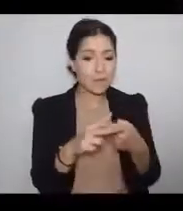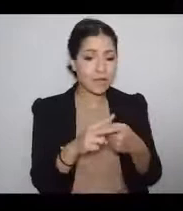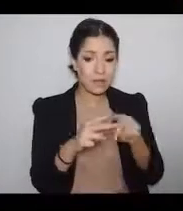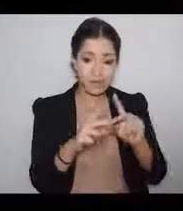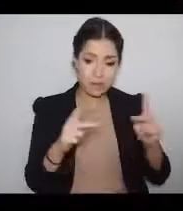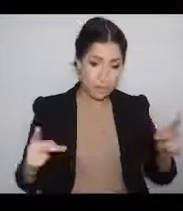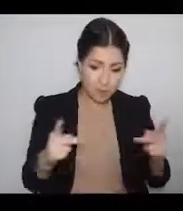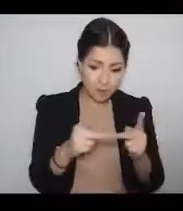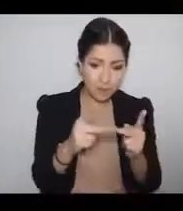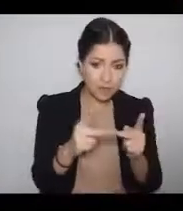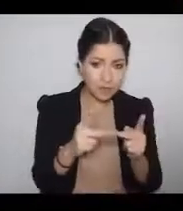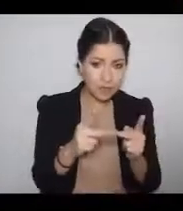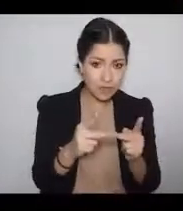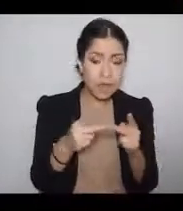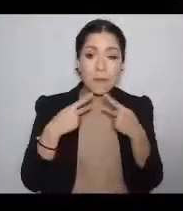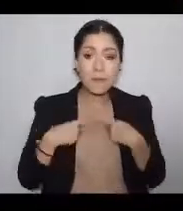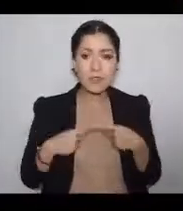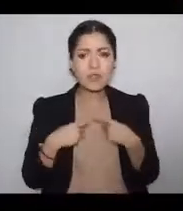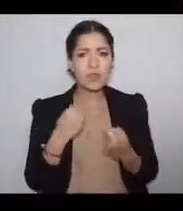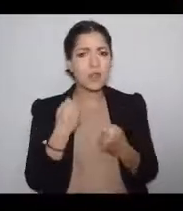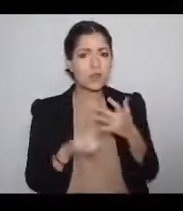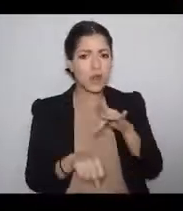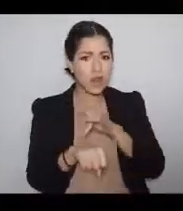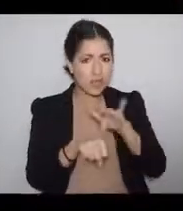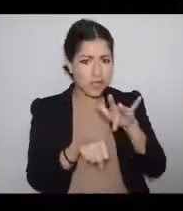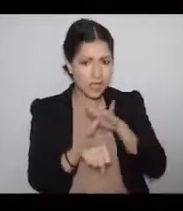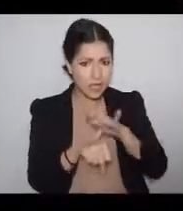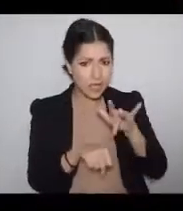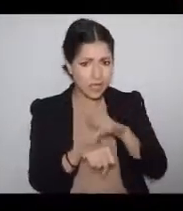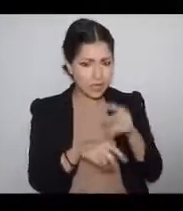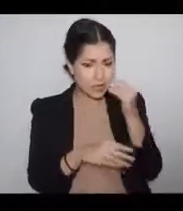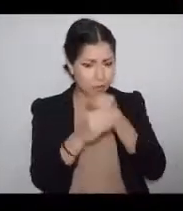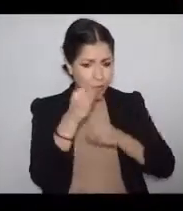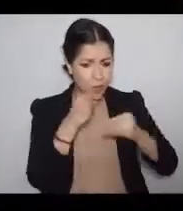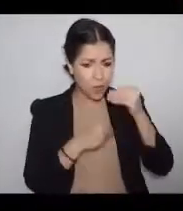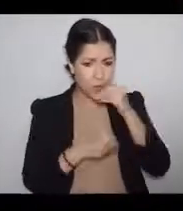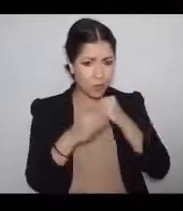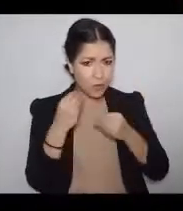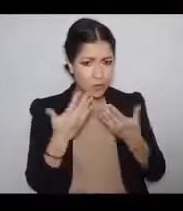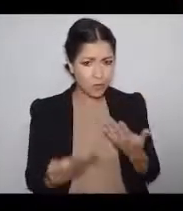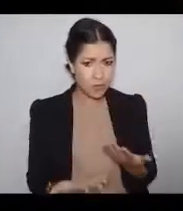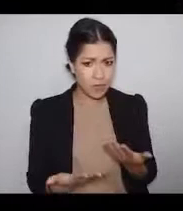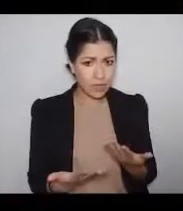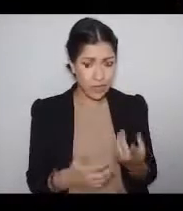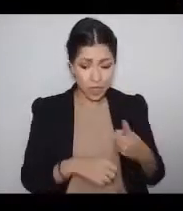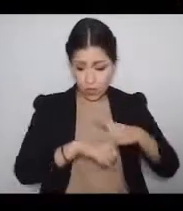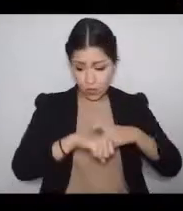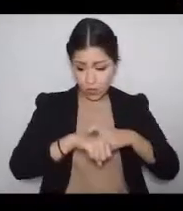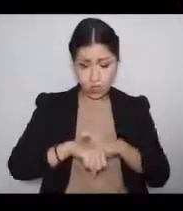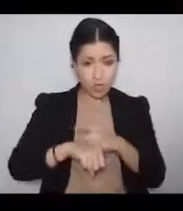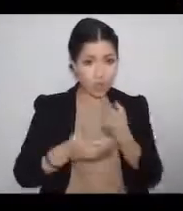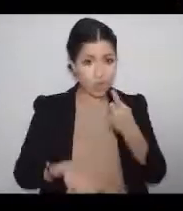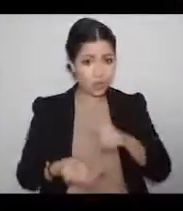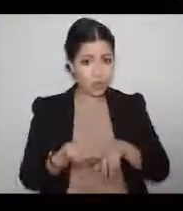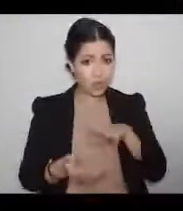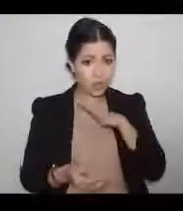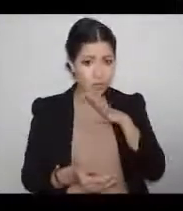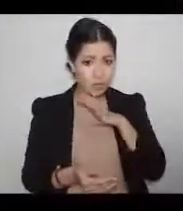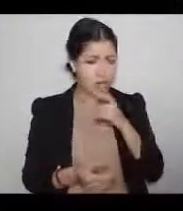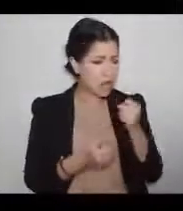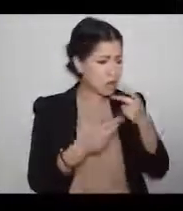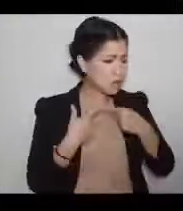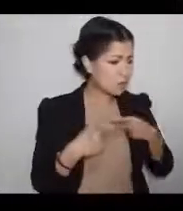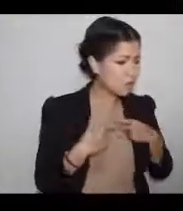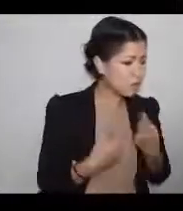hombres. Hay gente que come quesos con gusanos y gente que tiene uno en el dedo. A algunos les